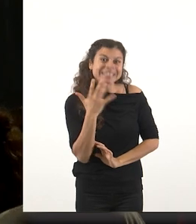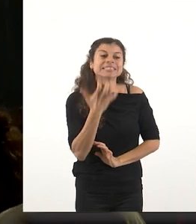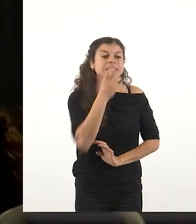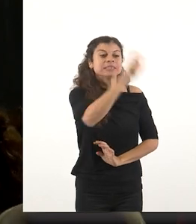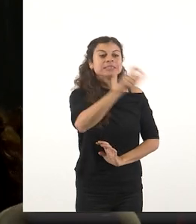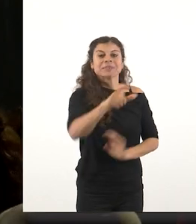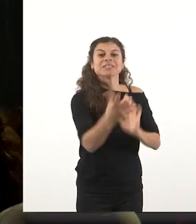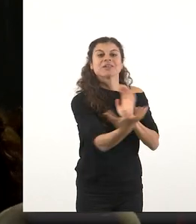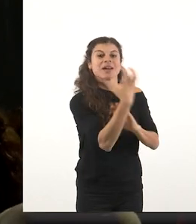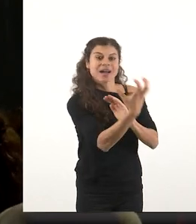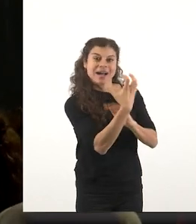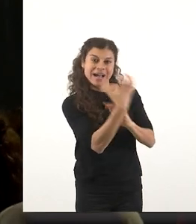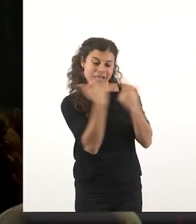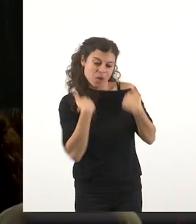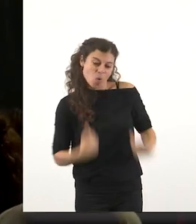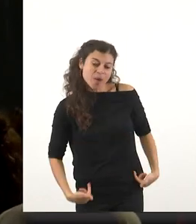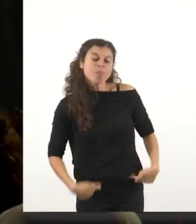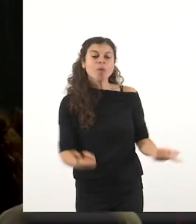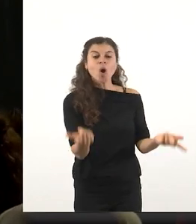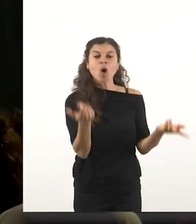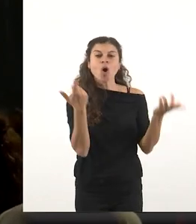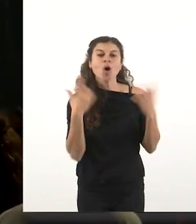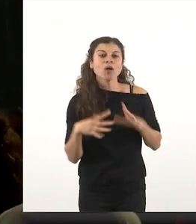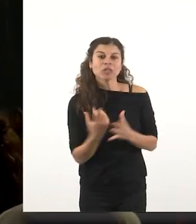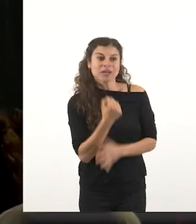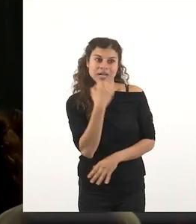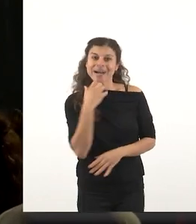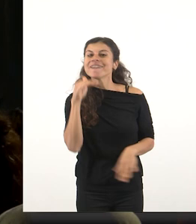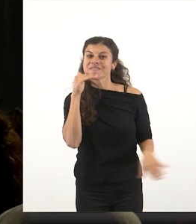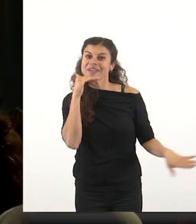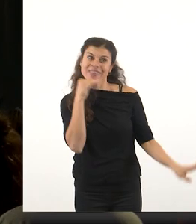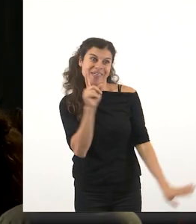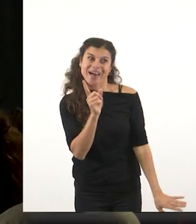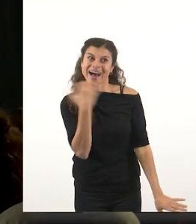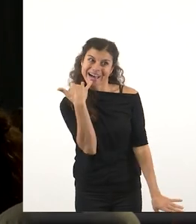Aunque te gaste una broma sobre tu cuerpo, sobre que come, no sé, yo no estoy cabreada.